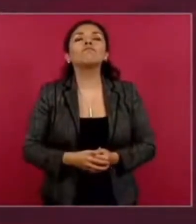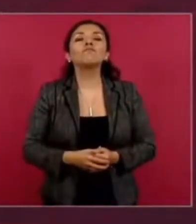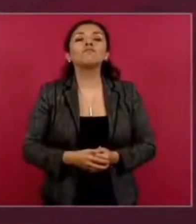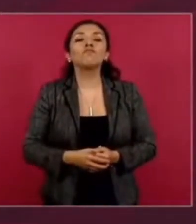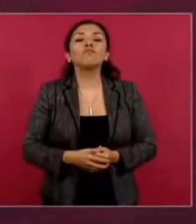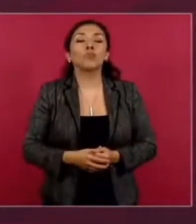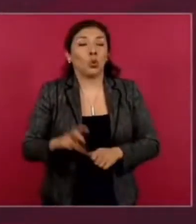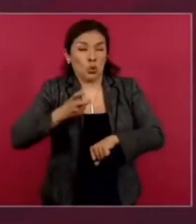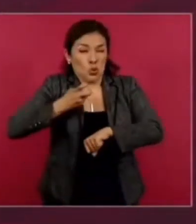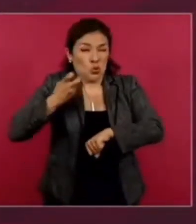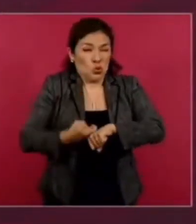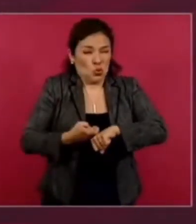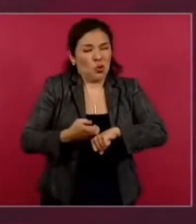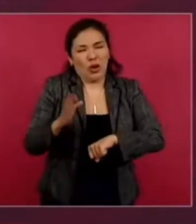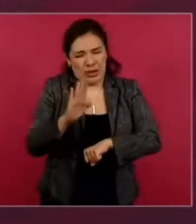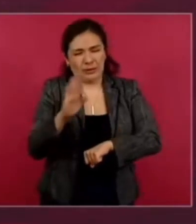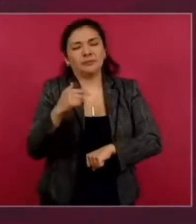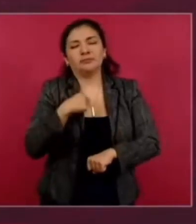estrictos,